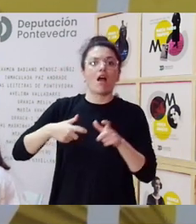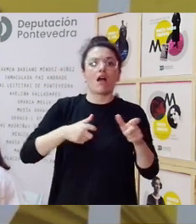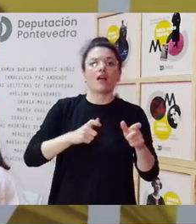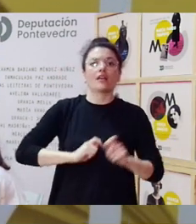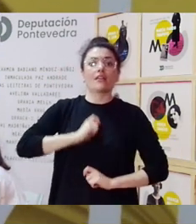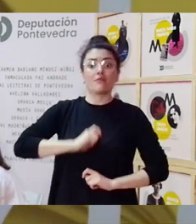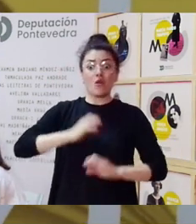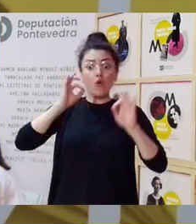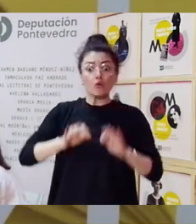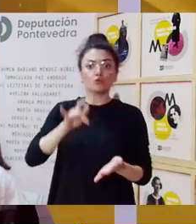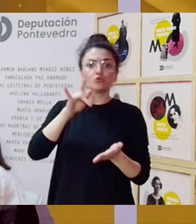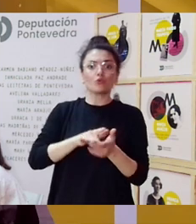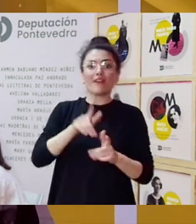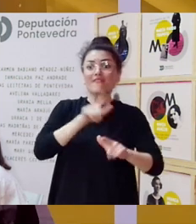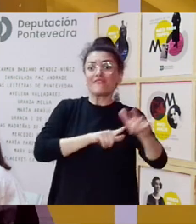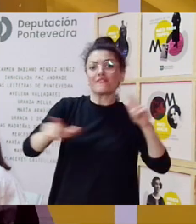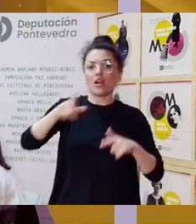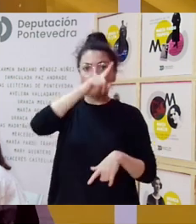Cando ela viaxaba a Madrid.